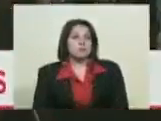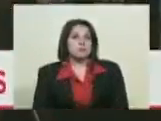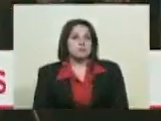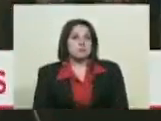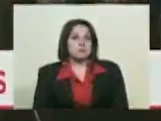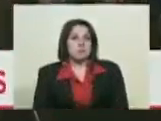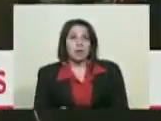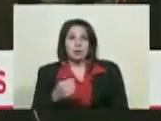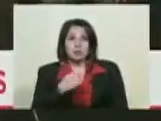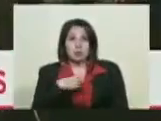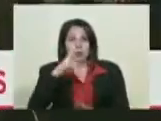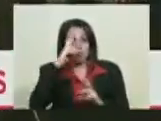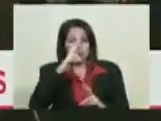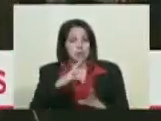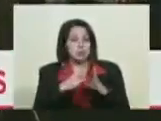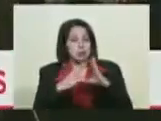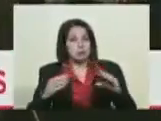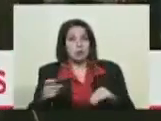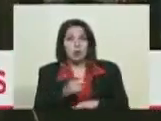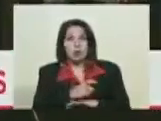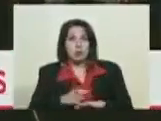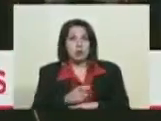Yo respeto a los gobernadores.